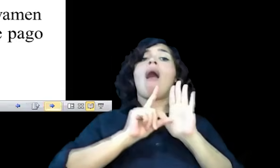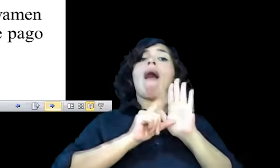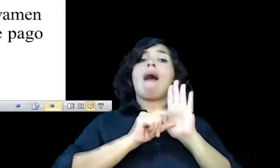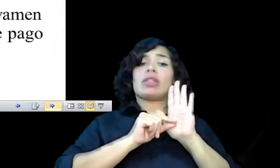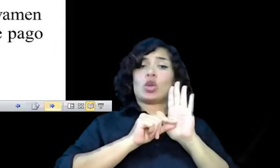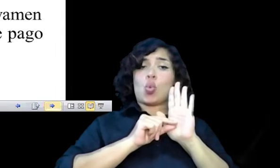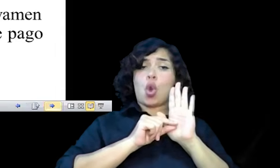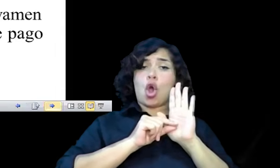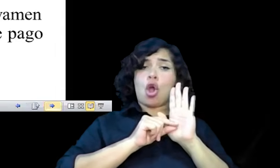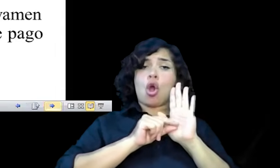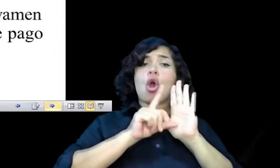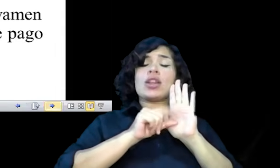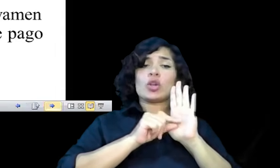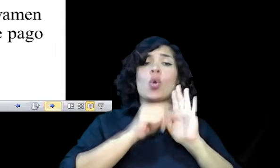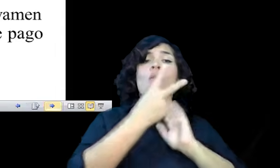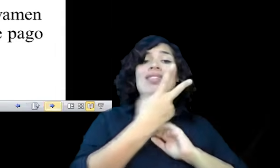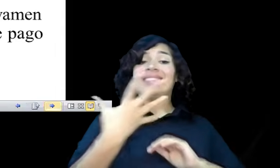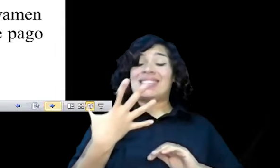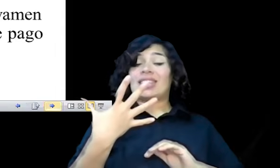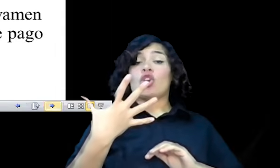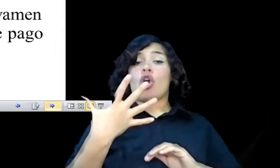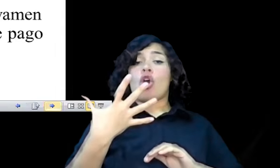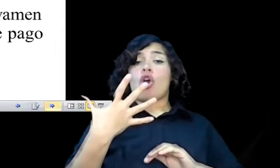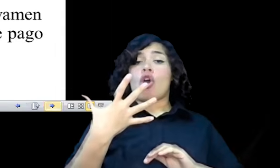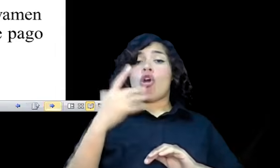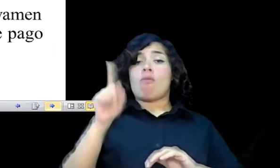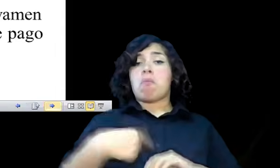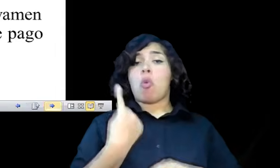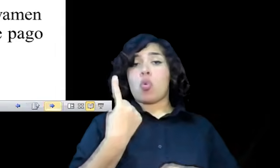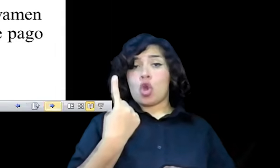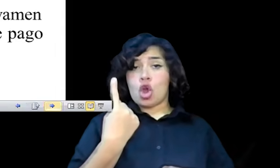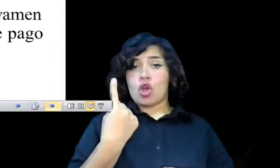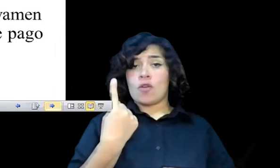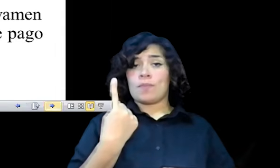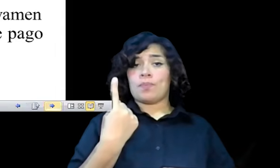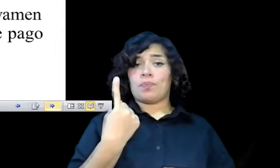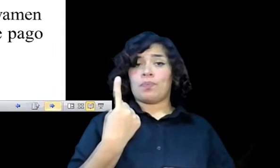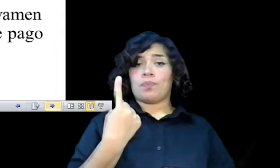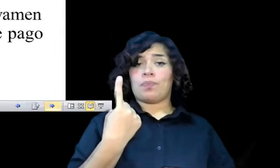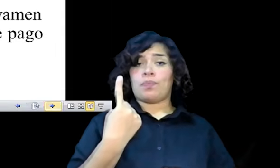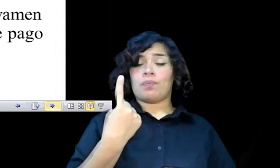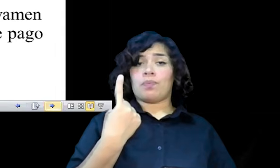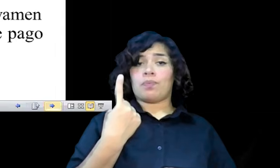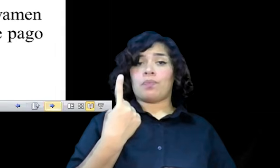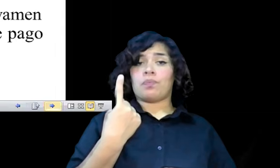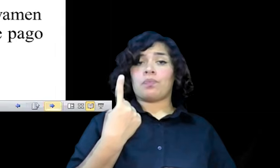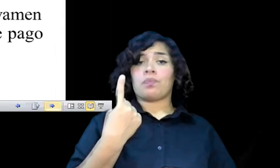artículo, ¿sí? En este artículo 25.1, y que